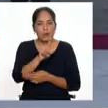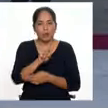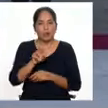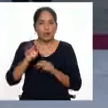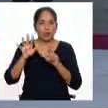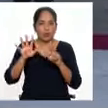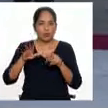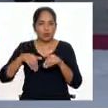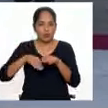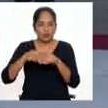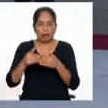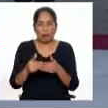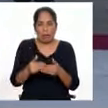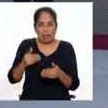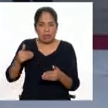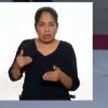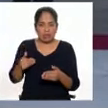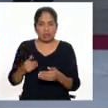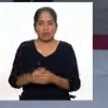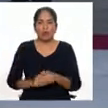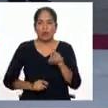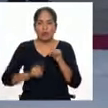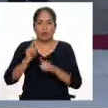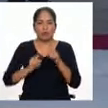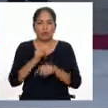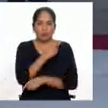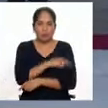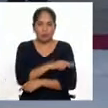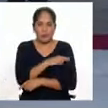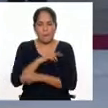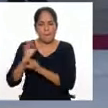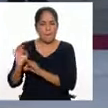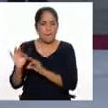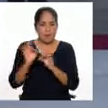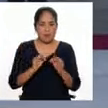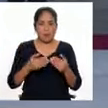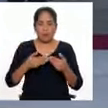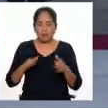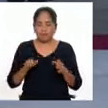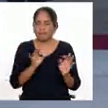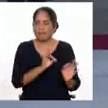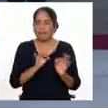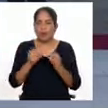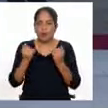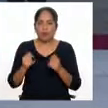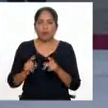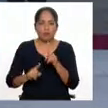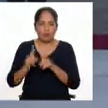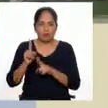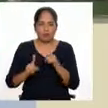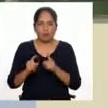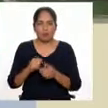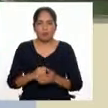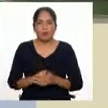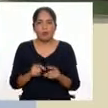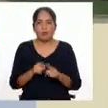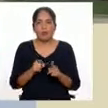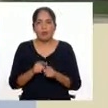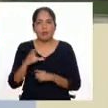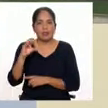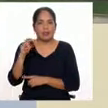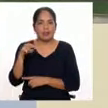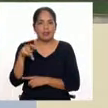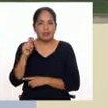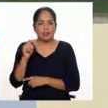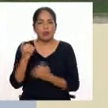a inaugurar 11 hospitales, como el que se está inaugurando hoy acá en Atalaya y como el que fue inaugurado en la región Cañete. Vamos